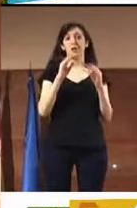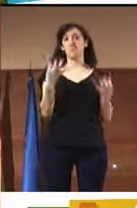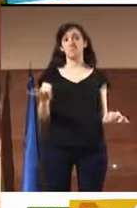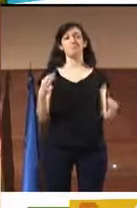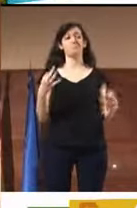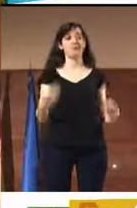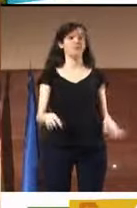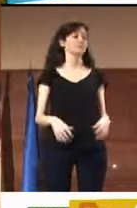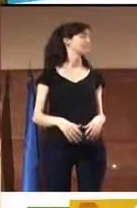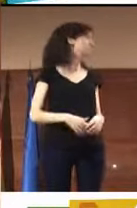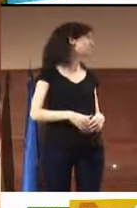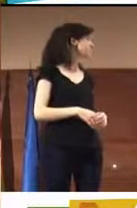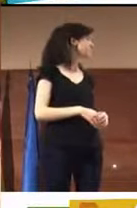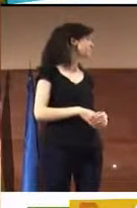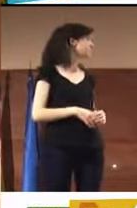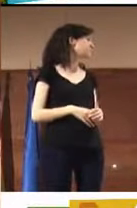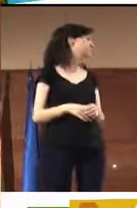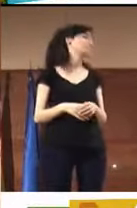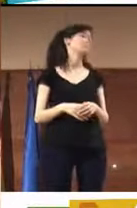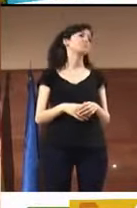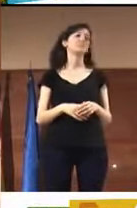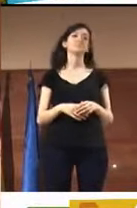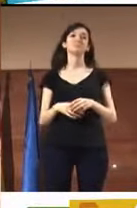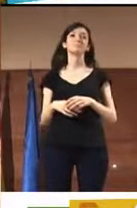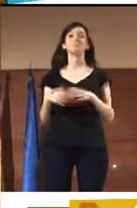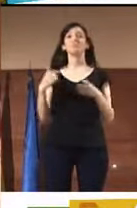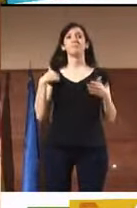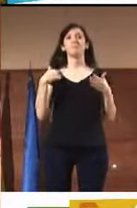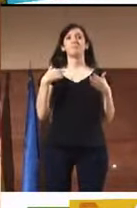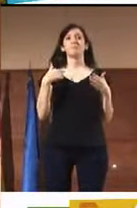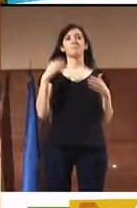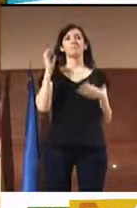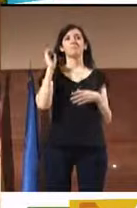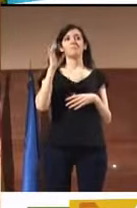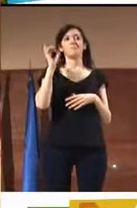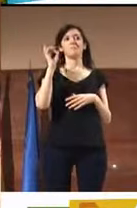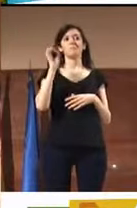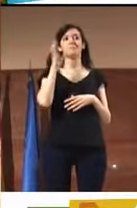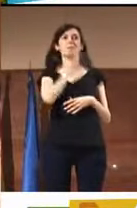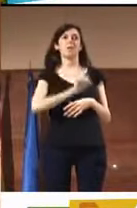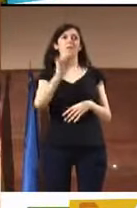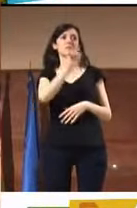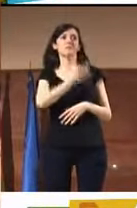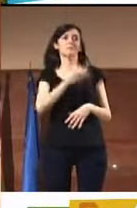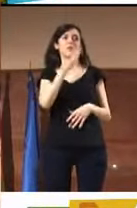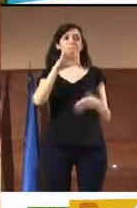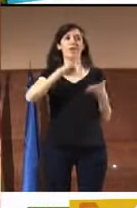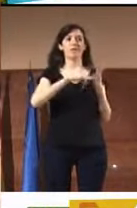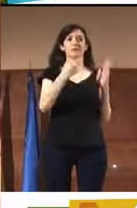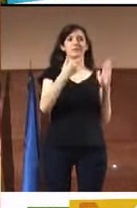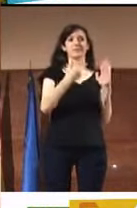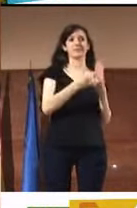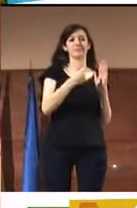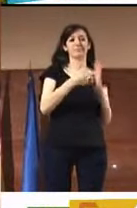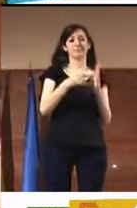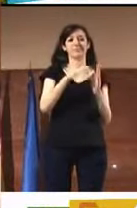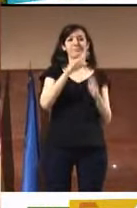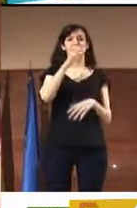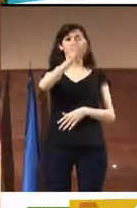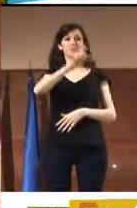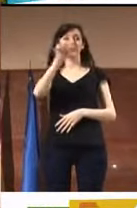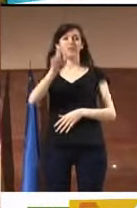Bueno, nuestra exposición, siento que no sea tan brillante en cuanto al sistema técnico, por no tener aquí a nuestros